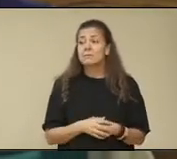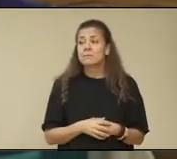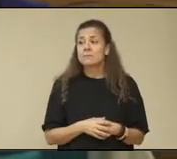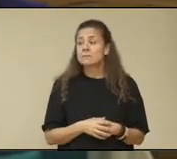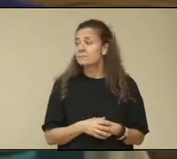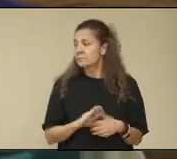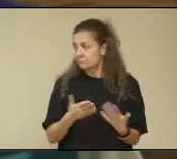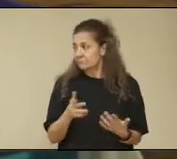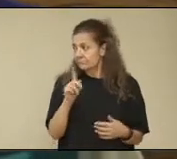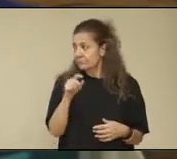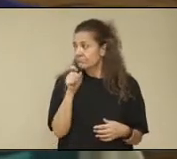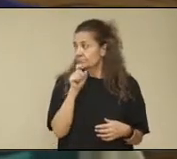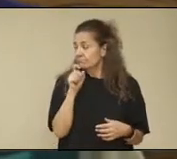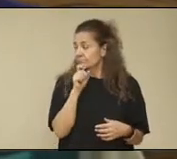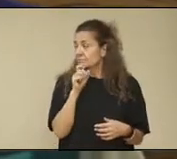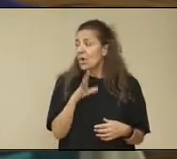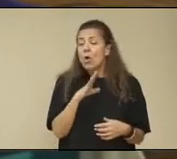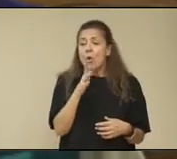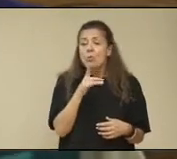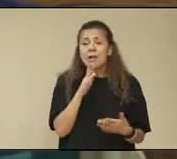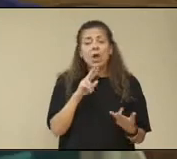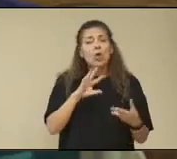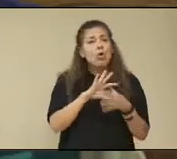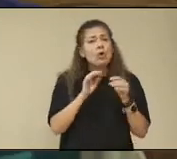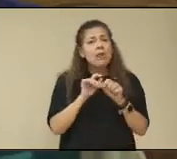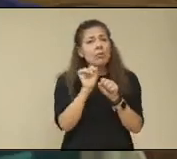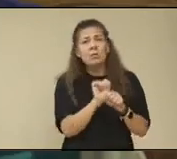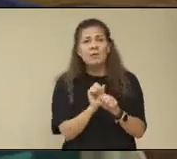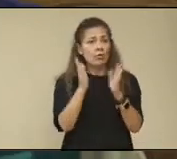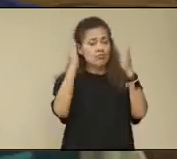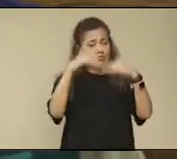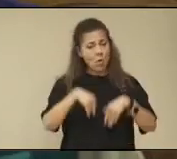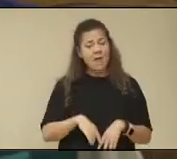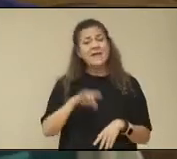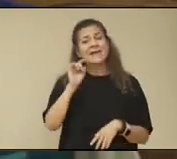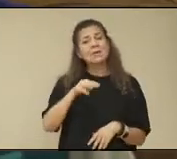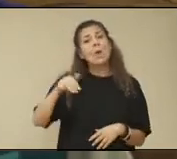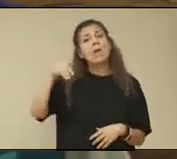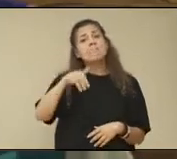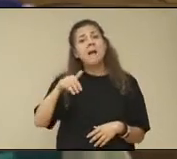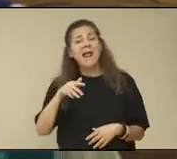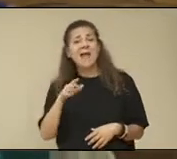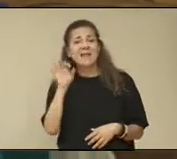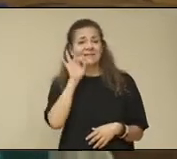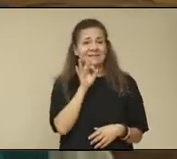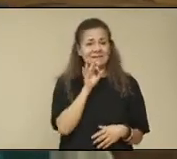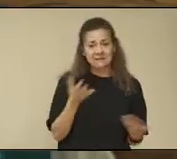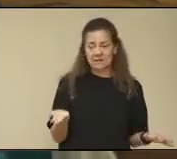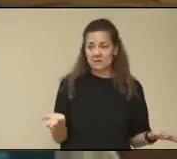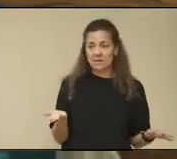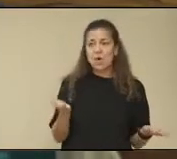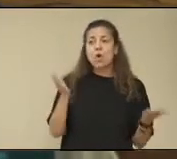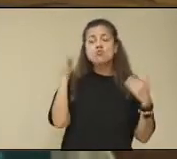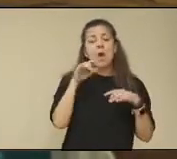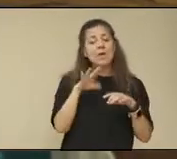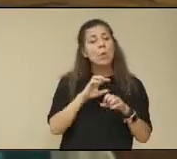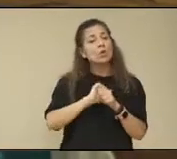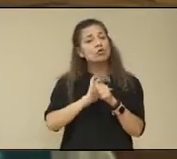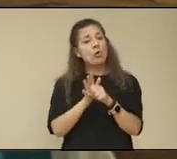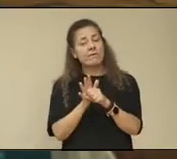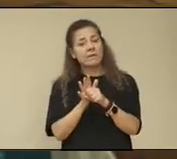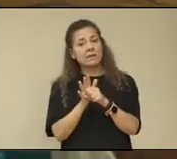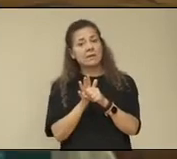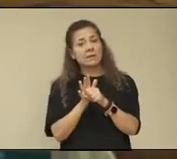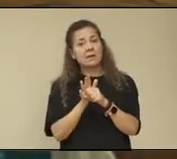lento. Porque no hay correlación de protección, es lo mismo que en malaria y con SIDA. No tenemos, como en COVID, que el